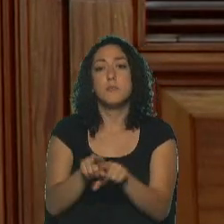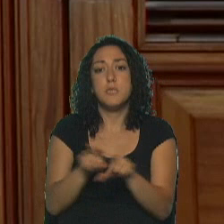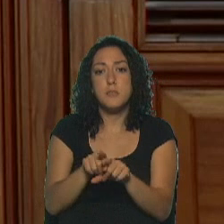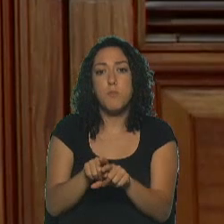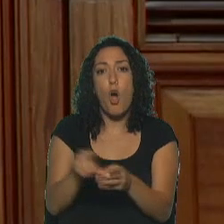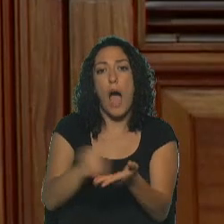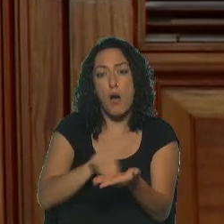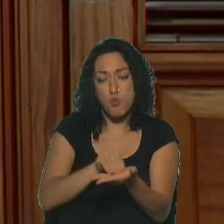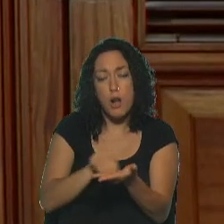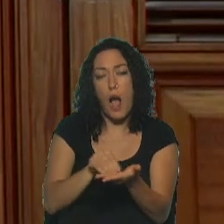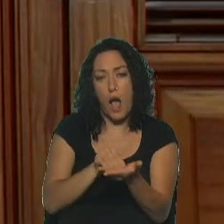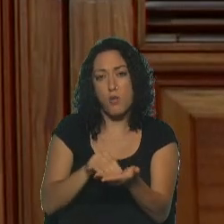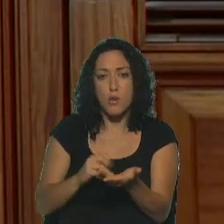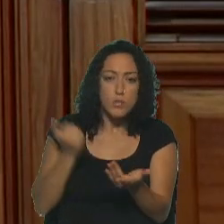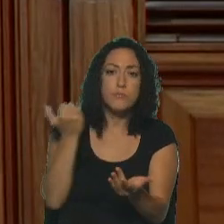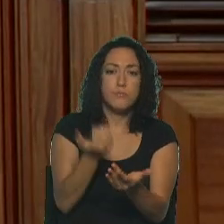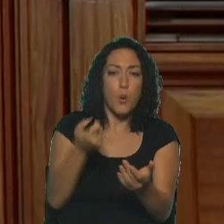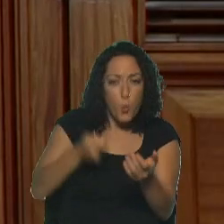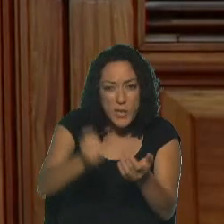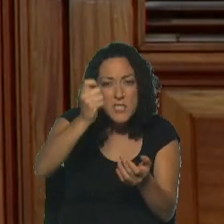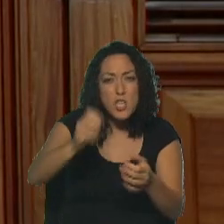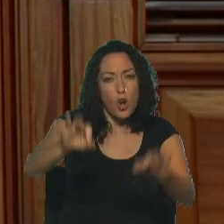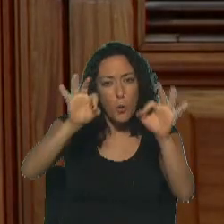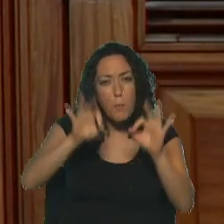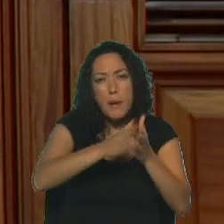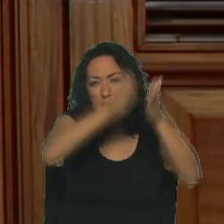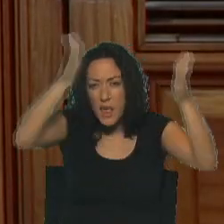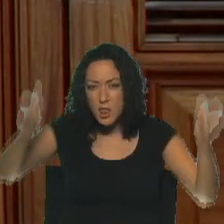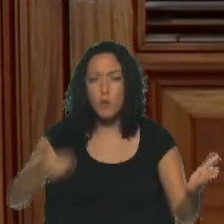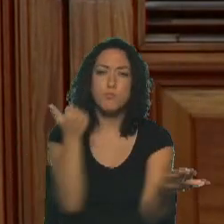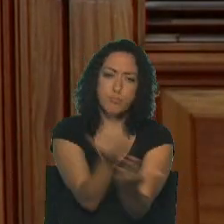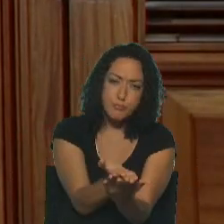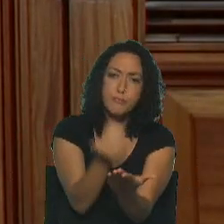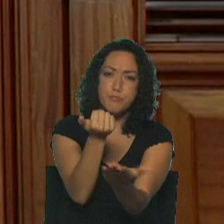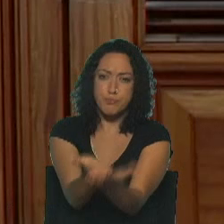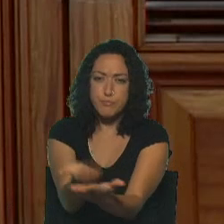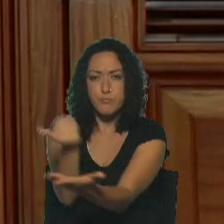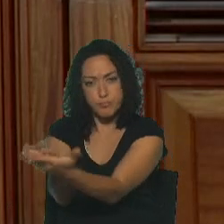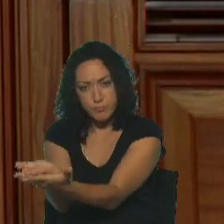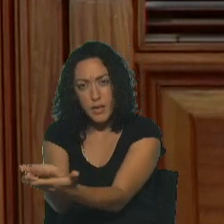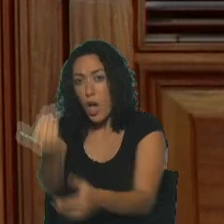nuestra defensa a lo largo de todo el juicio, que de acuerdo a